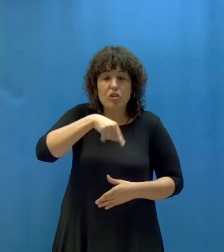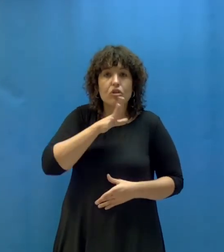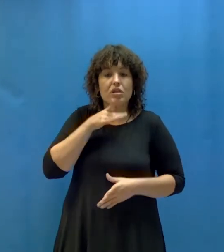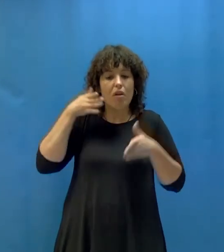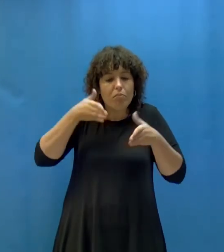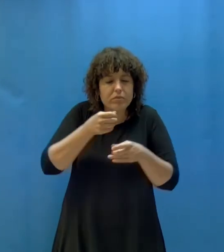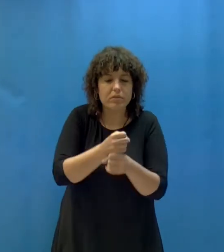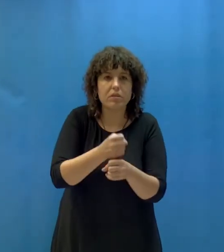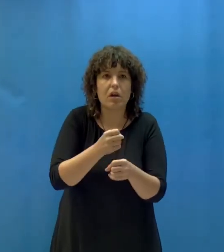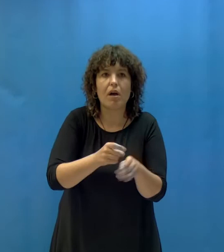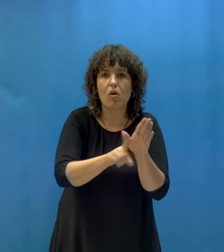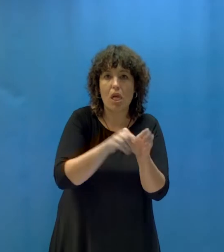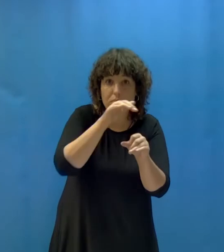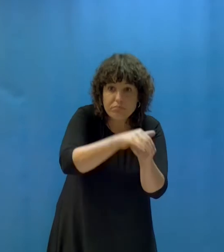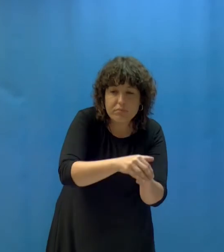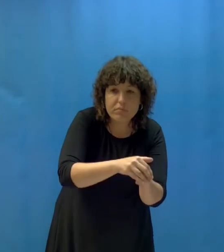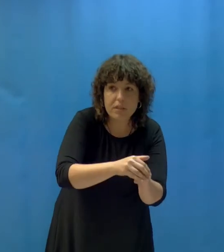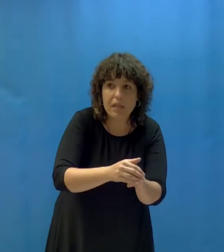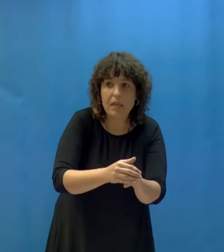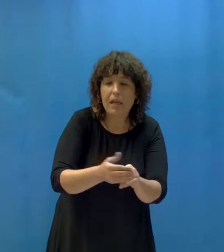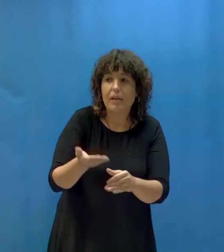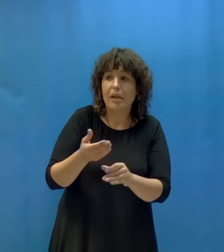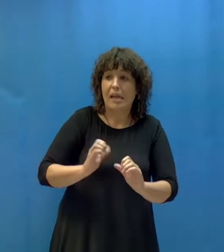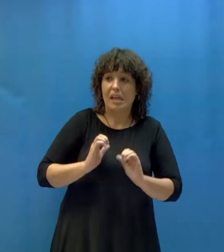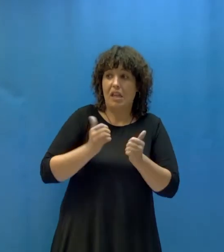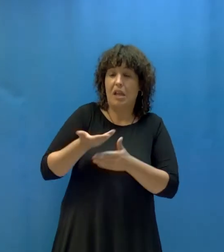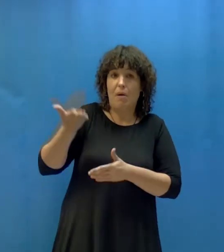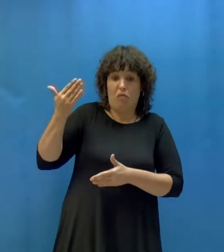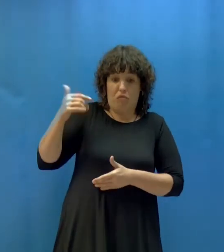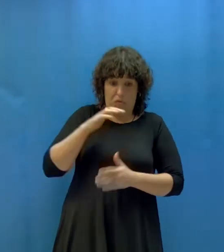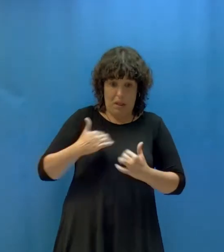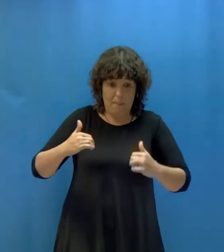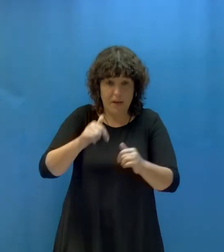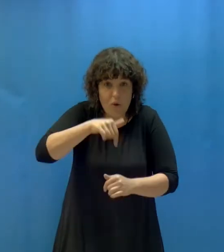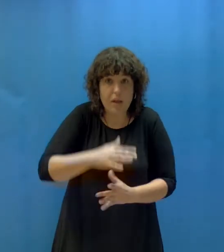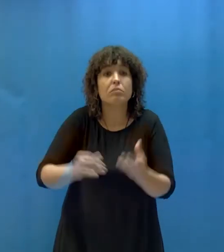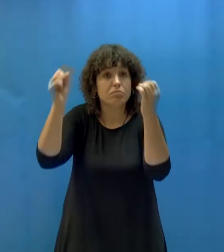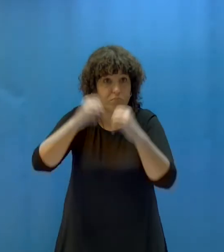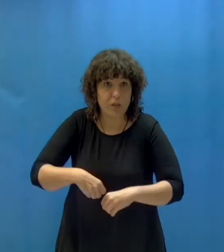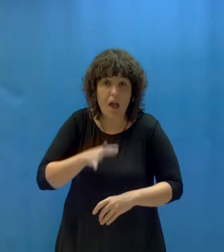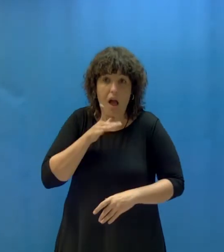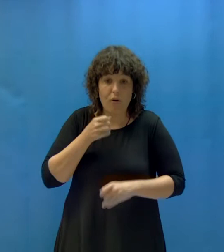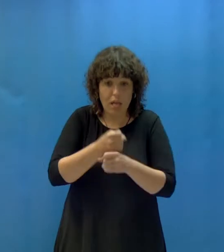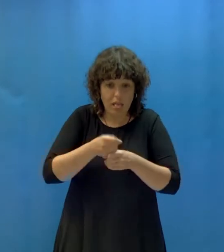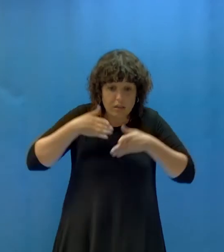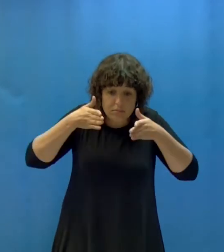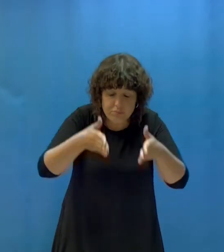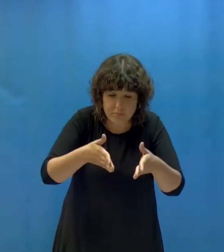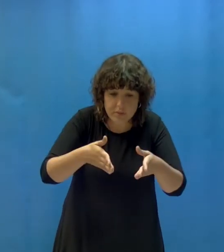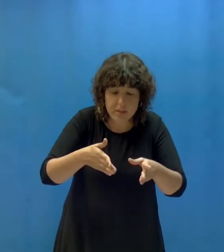cumplimiento de aquella iniciativa que aquí se acordó en este salón de plenos de constituir